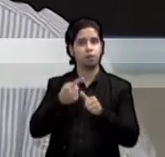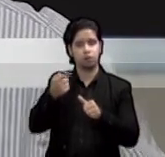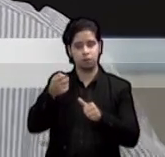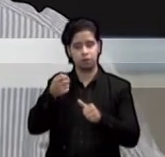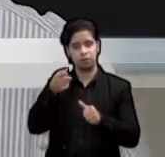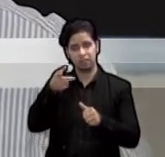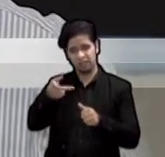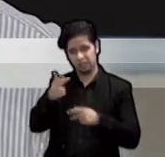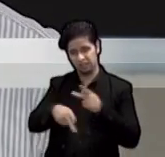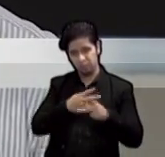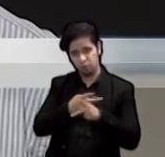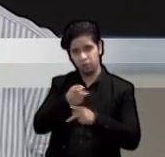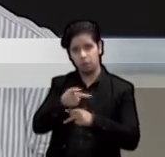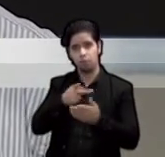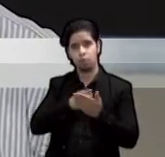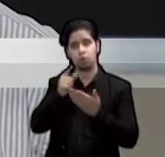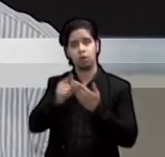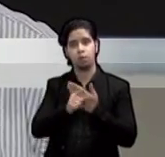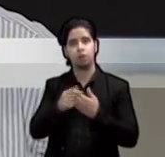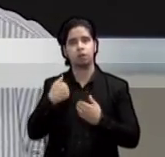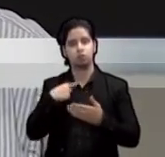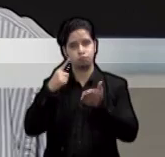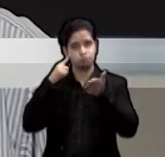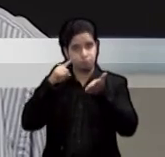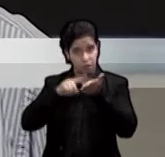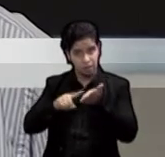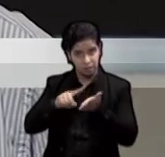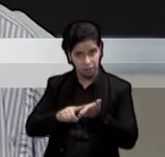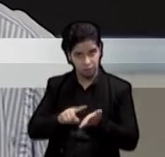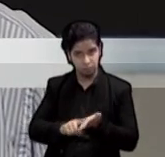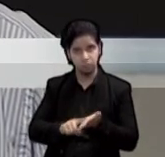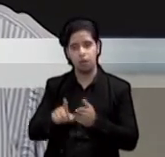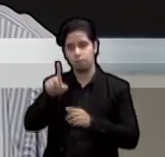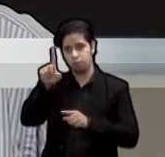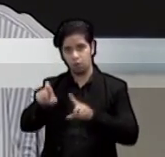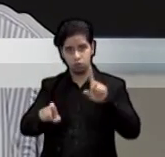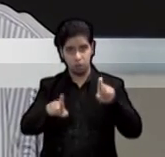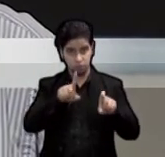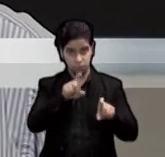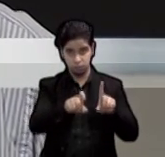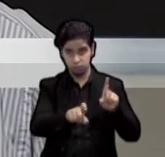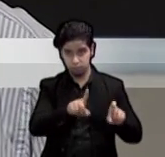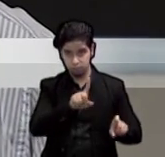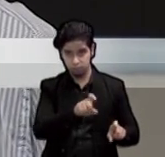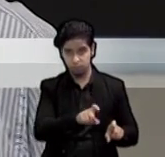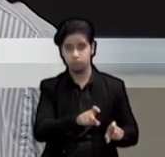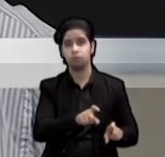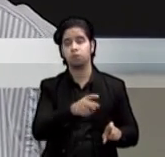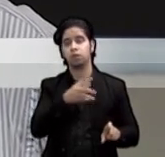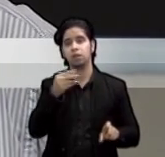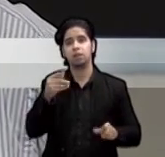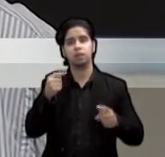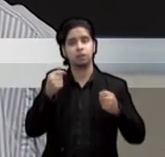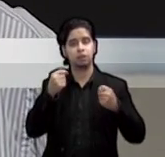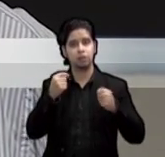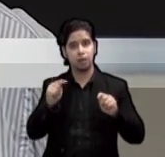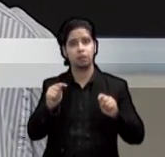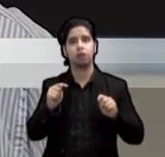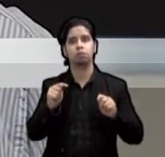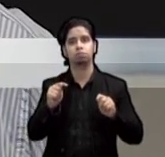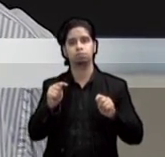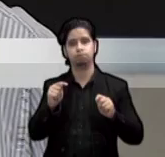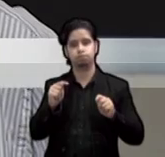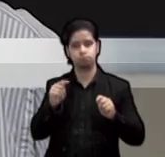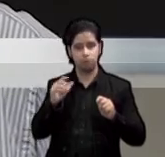tipo de programa, de analizar, preguntar y tratar de rebuscar lo que